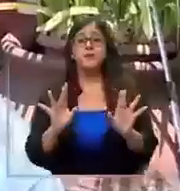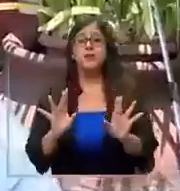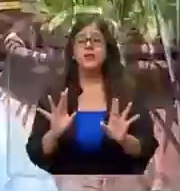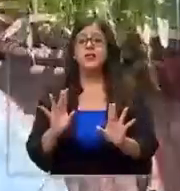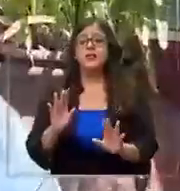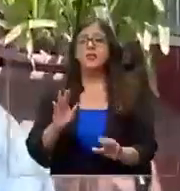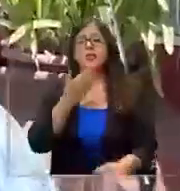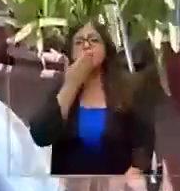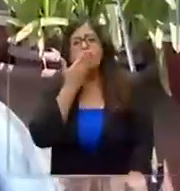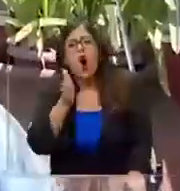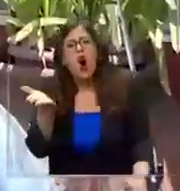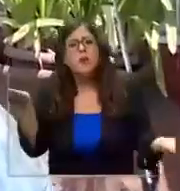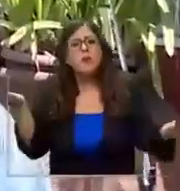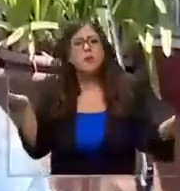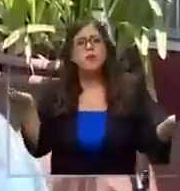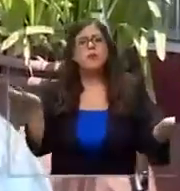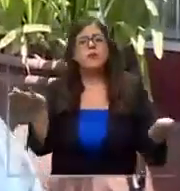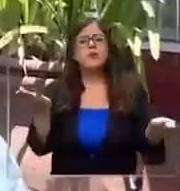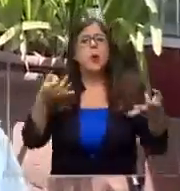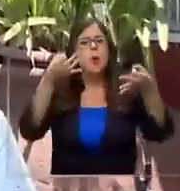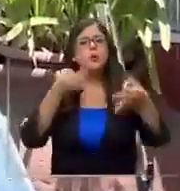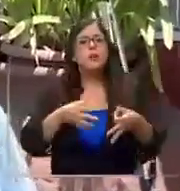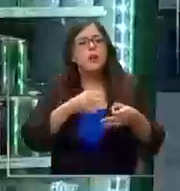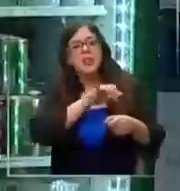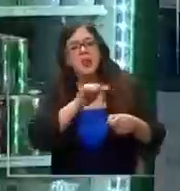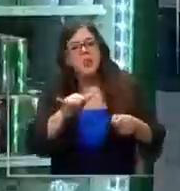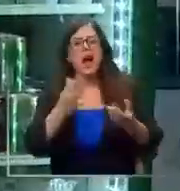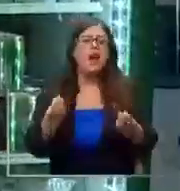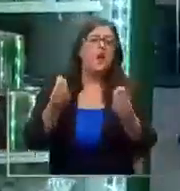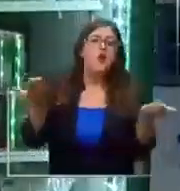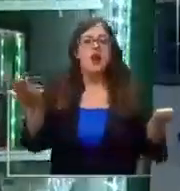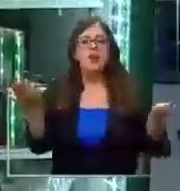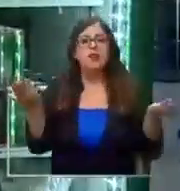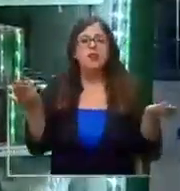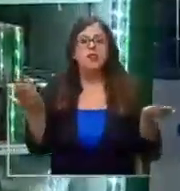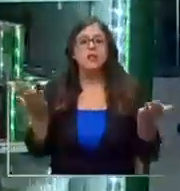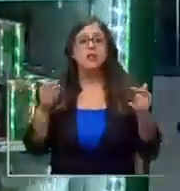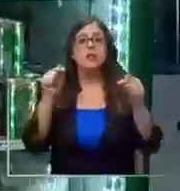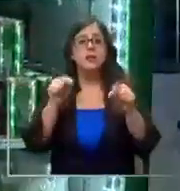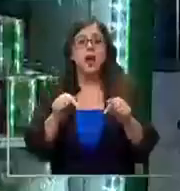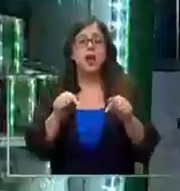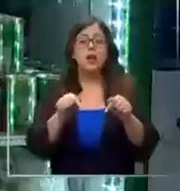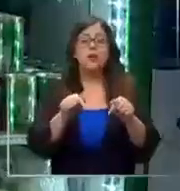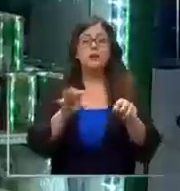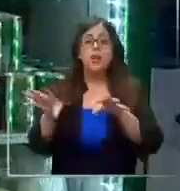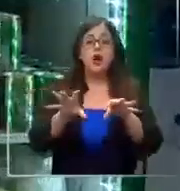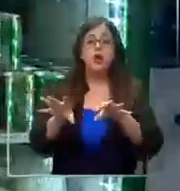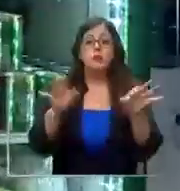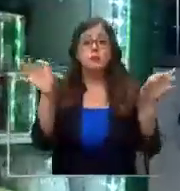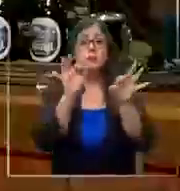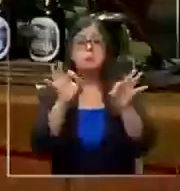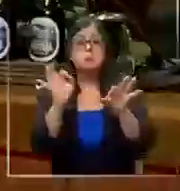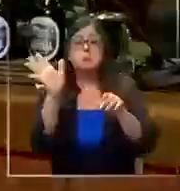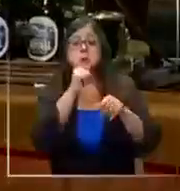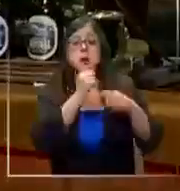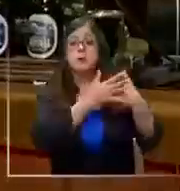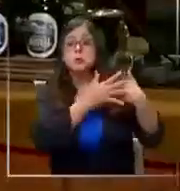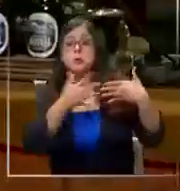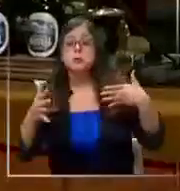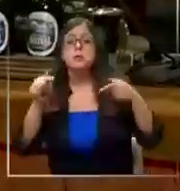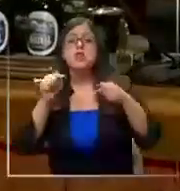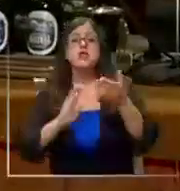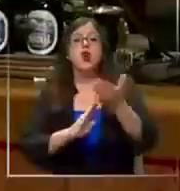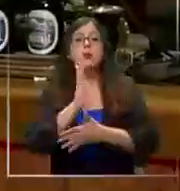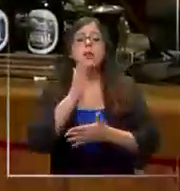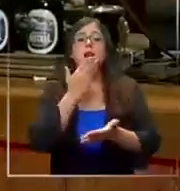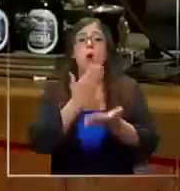¡Fome! Claro, ahí justo empieza lo bueno. Si acciones de las que le contaremos más adelante no prosperan, aquello empezará a regir a